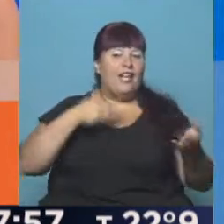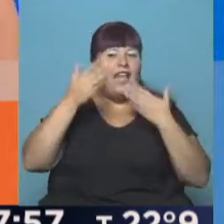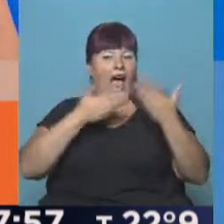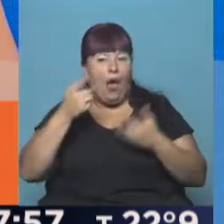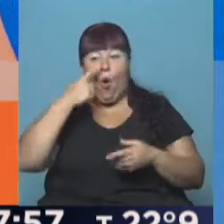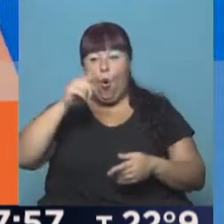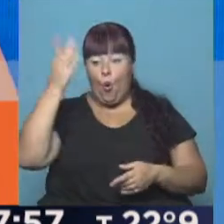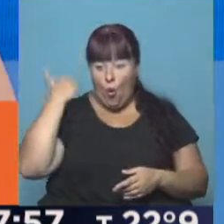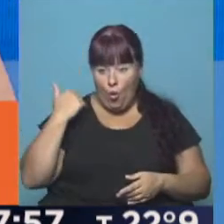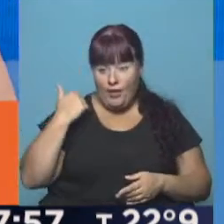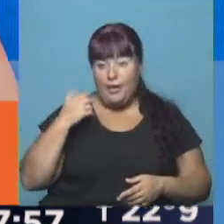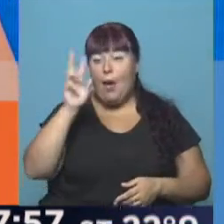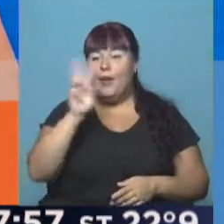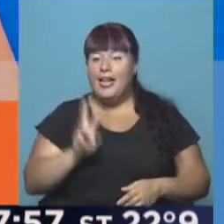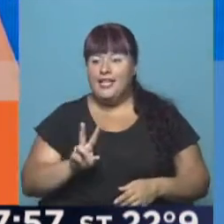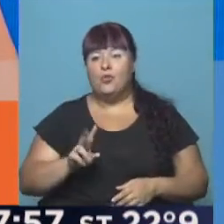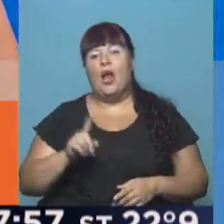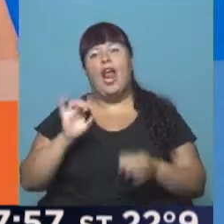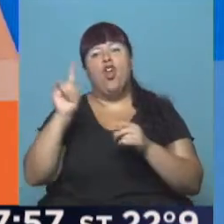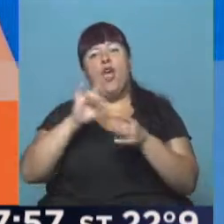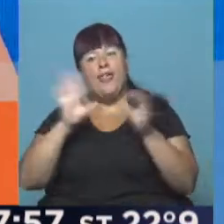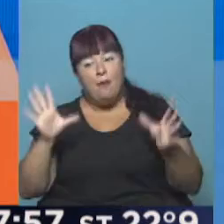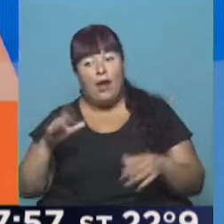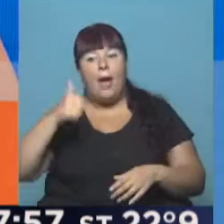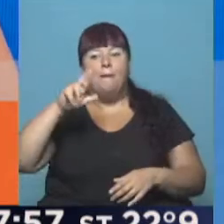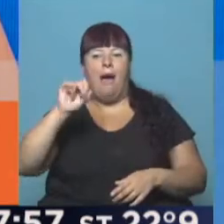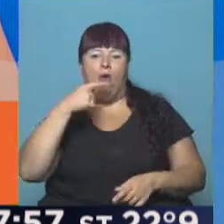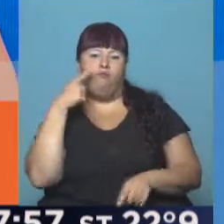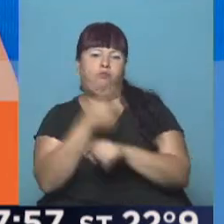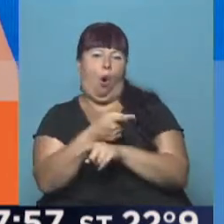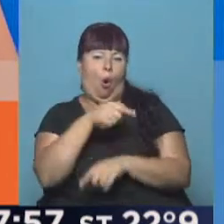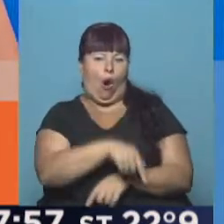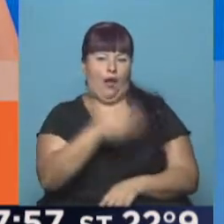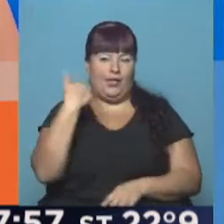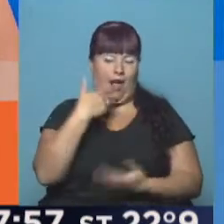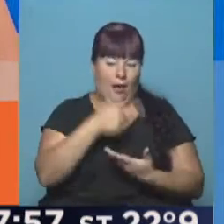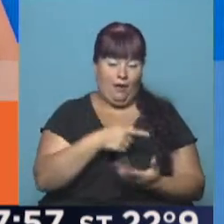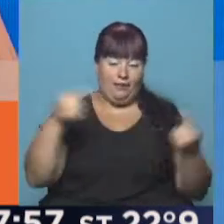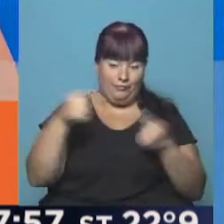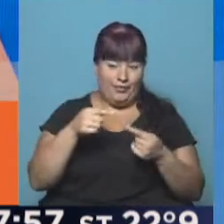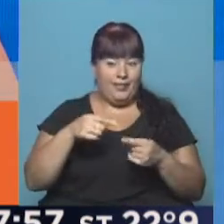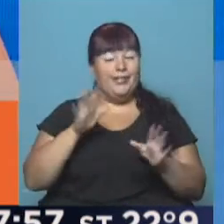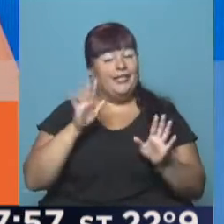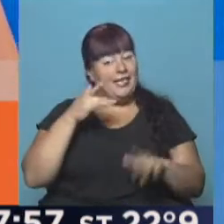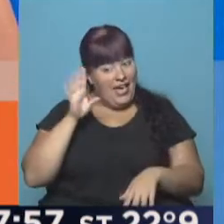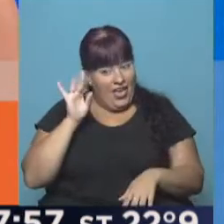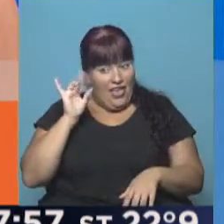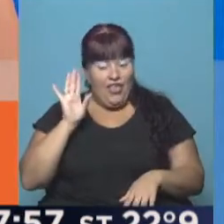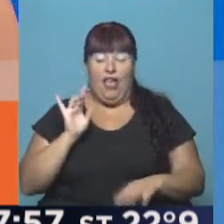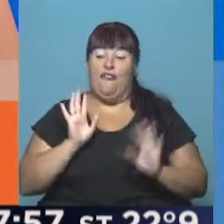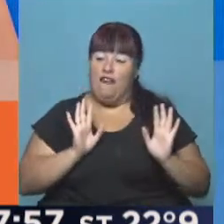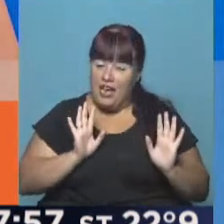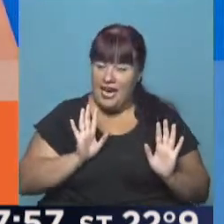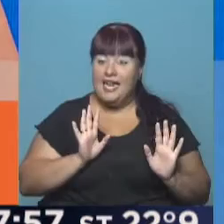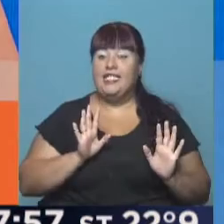declaraciones. La última, Venezuela no es una democracia, y Maduro insultándolo por estas últimas declaraciones. ¿Se va a hacer muy complicado entonces